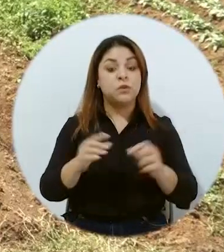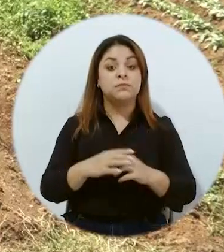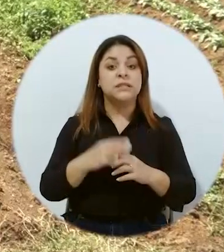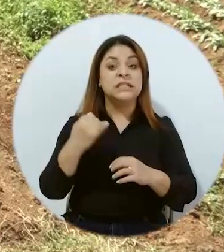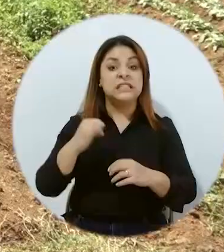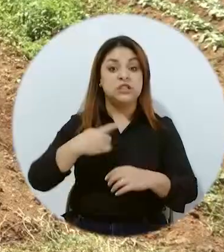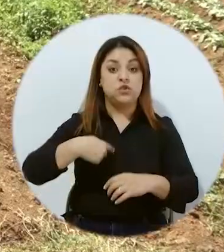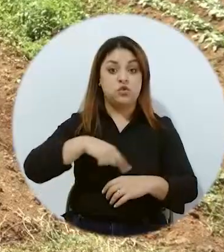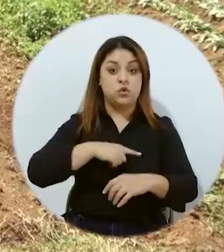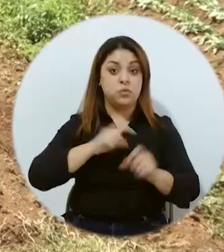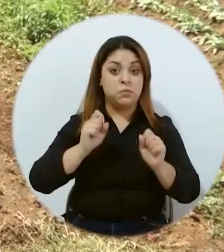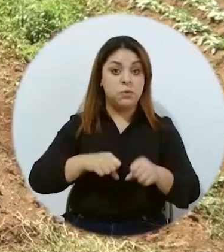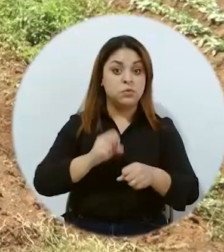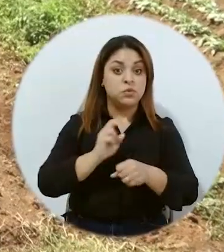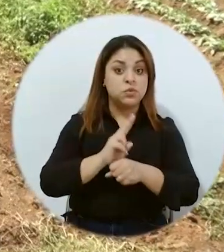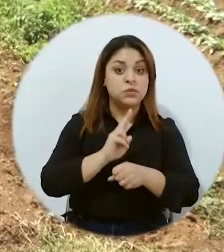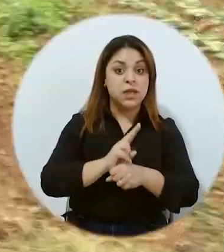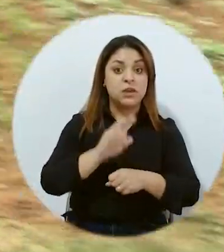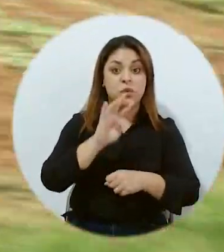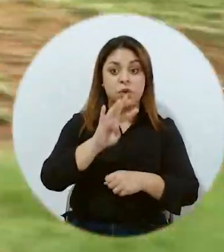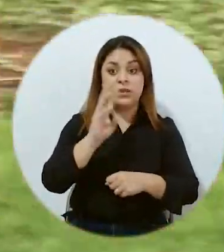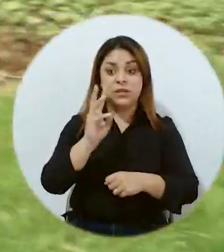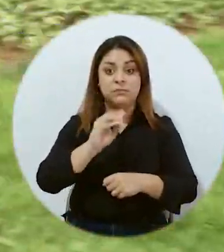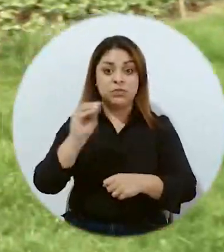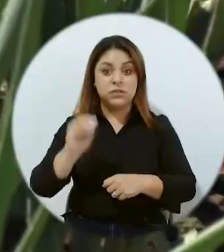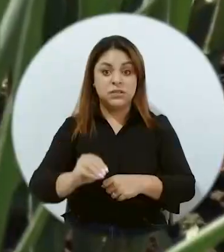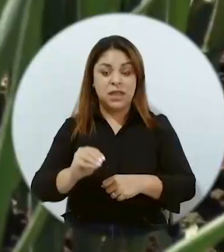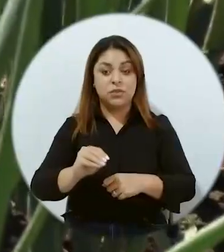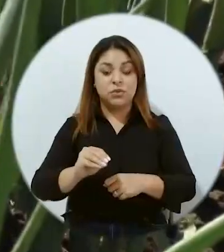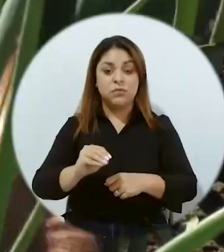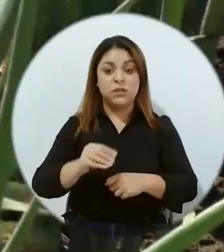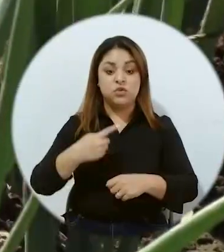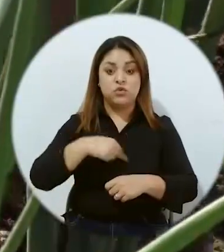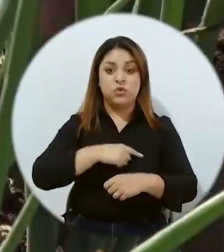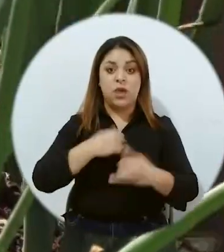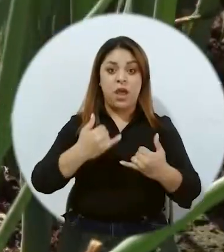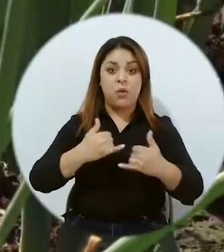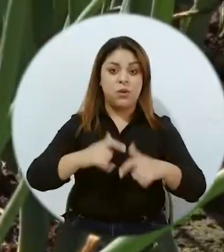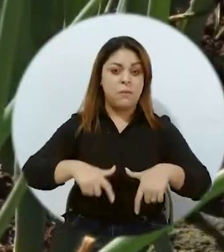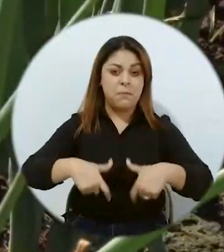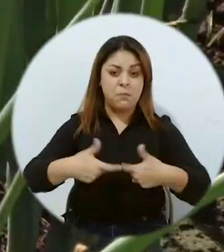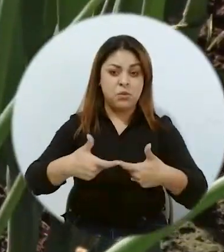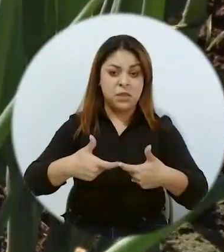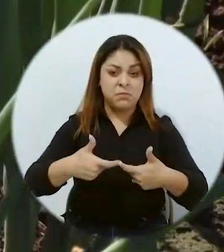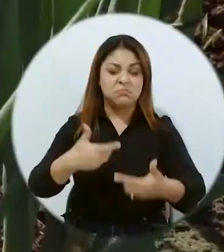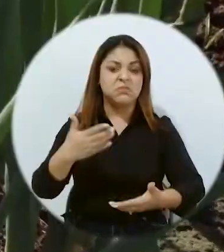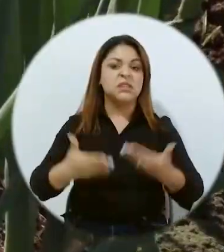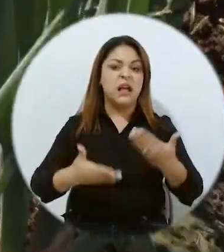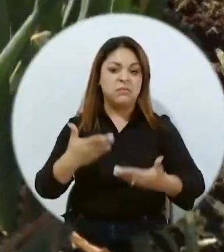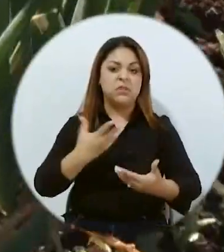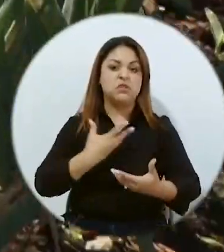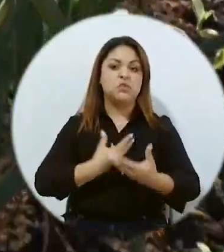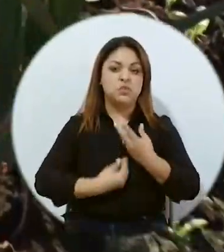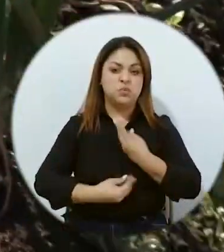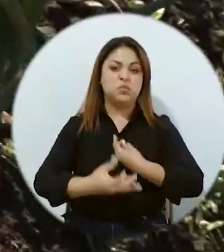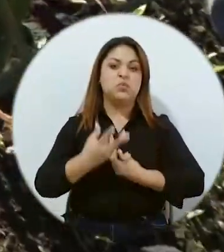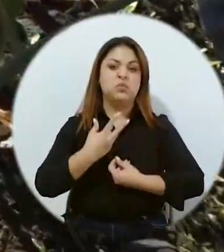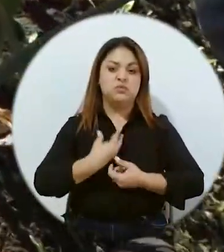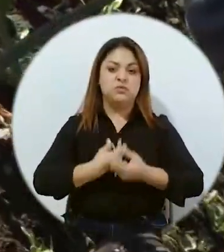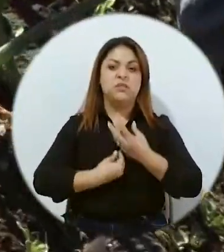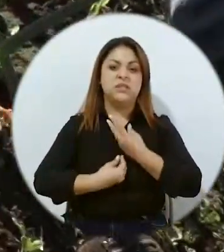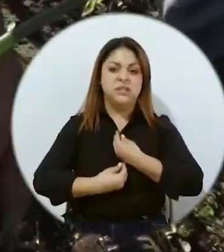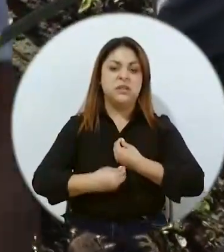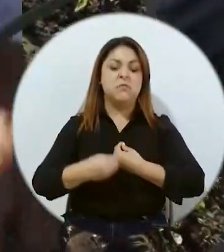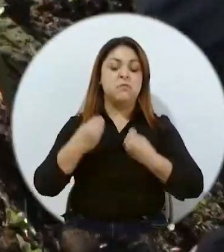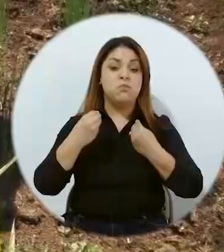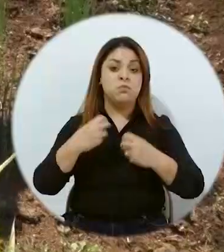¿verdad? Pero si nosotros pudiéramos utilizar ese 46% restante que estamos botando ahorita,